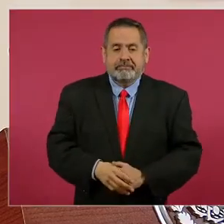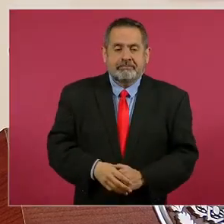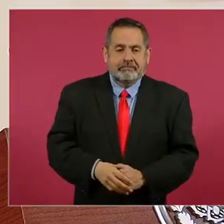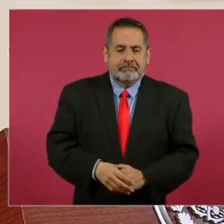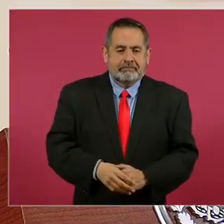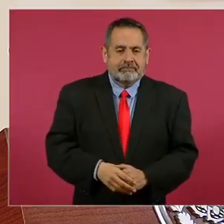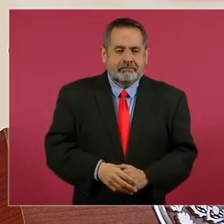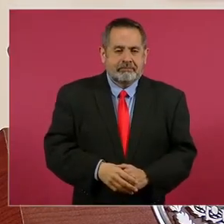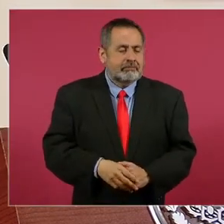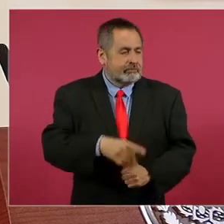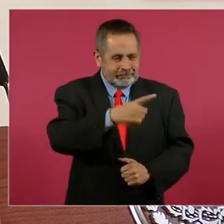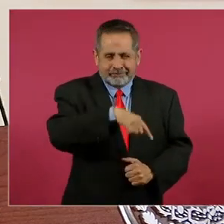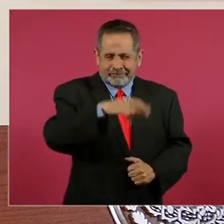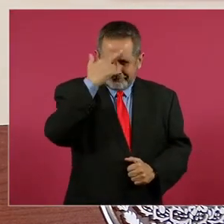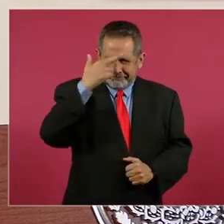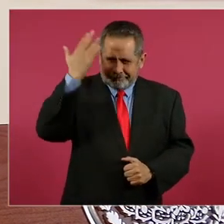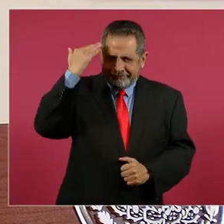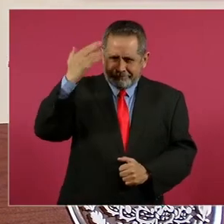¿Cómo entregaban